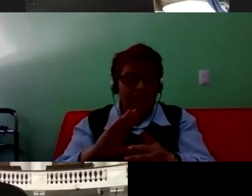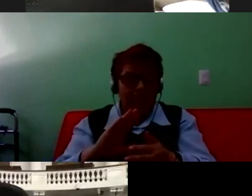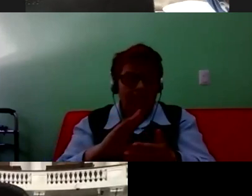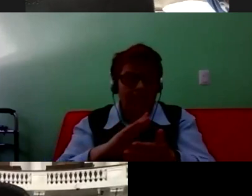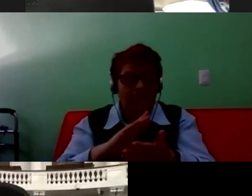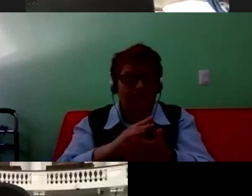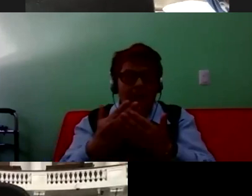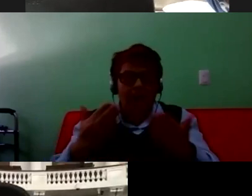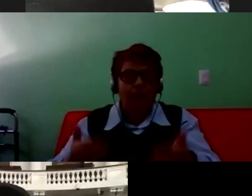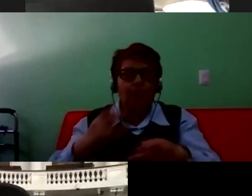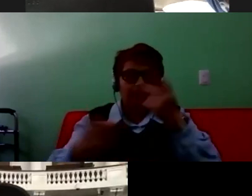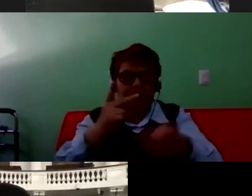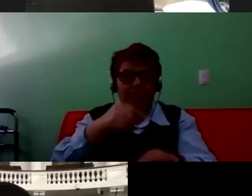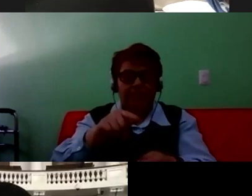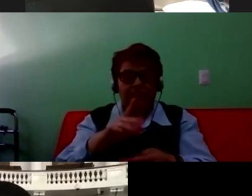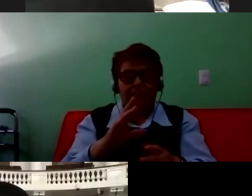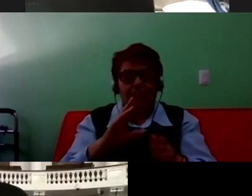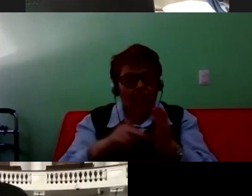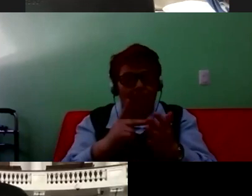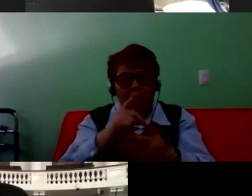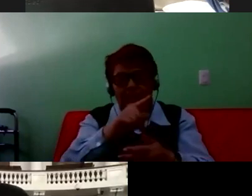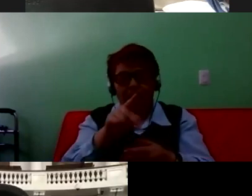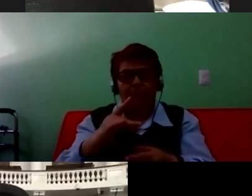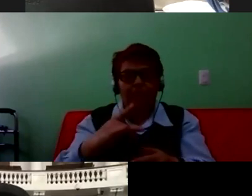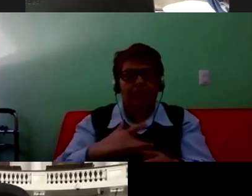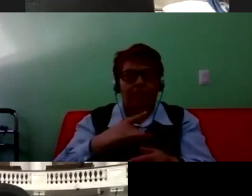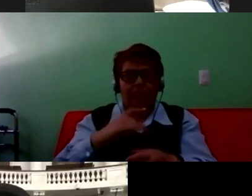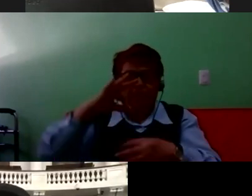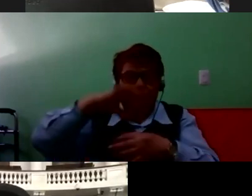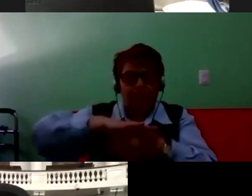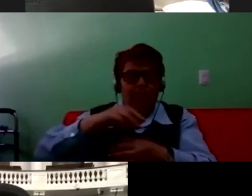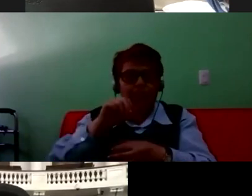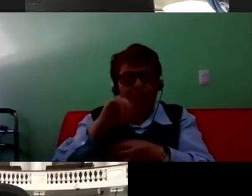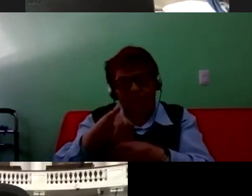día, ahora les voy a pedir nuevamente si expresan su voto para